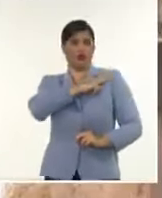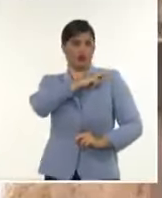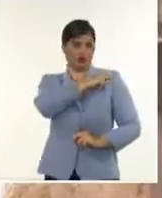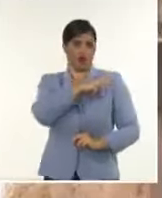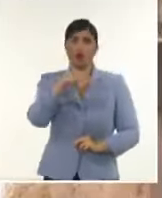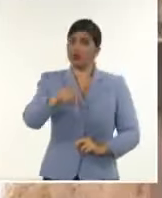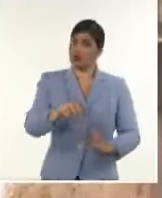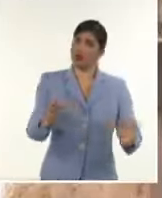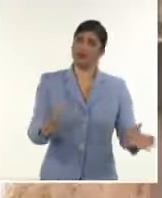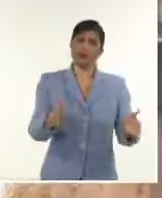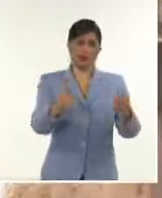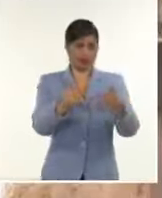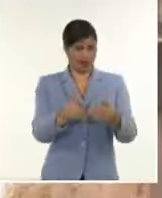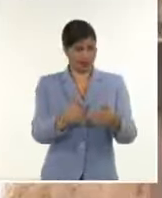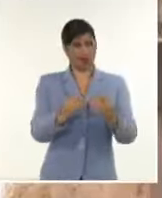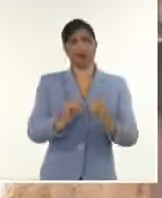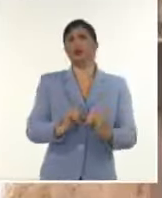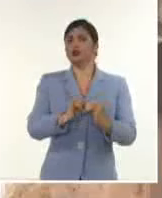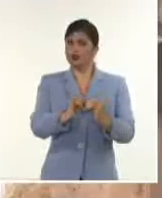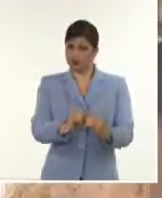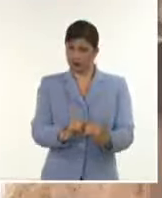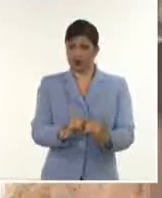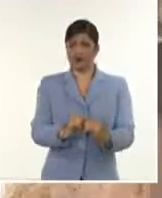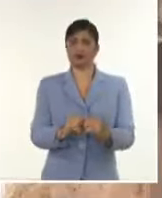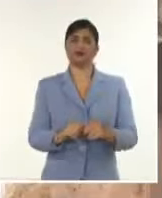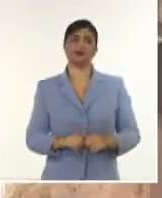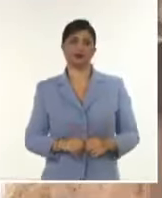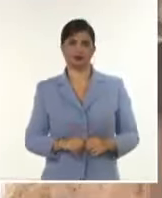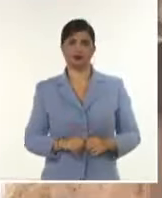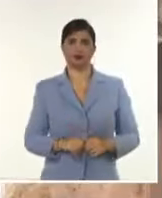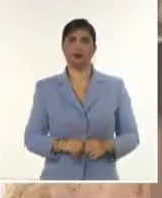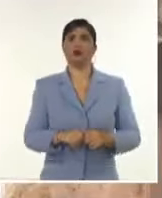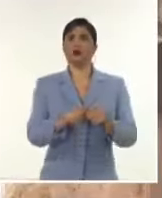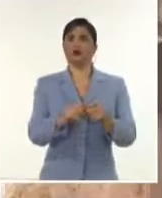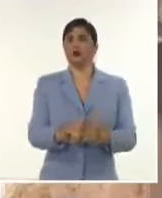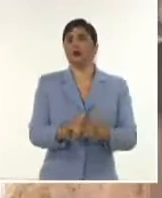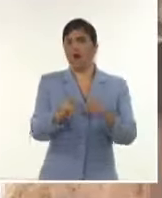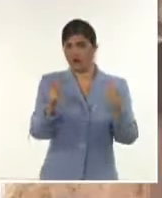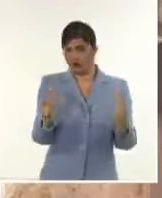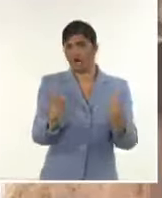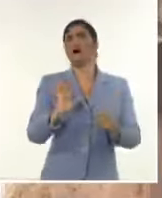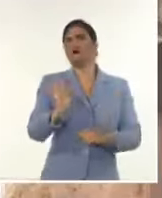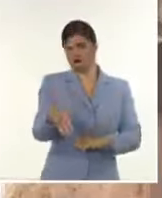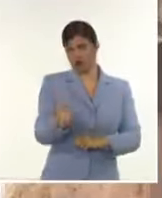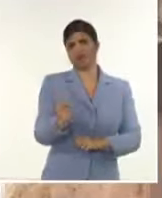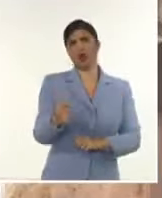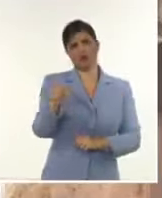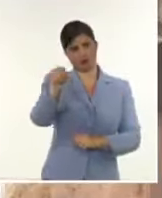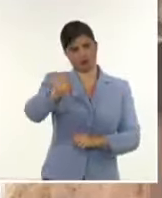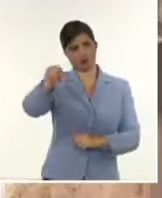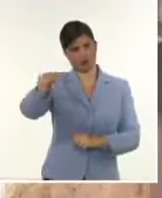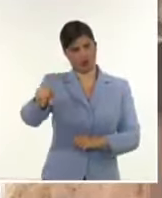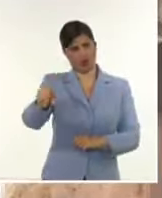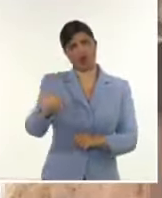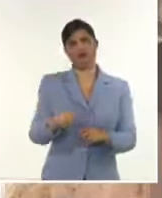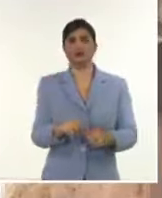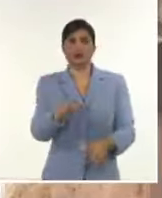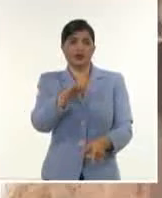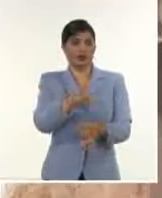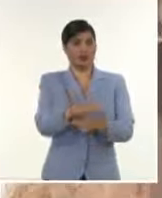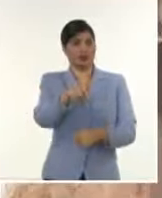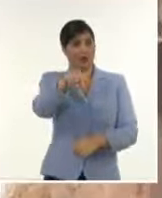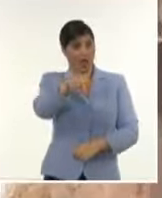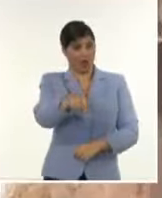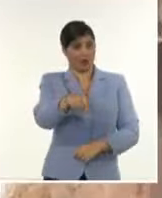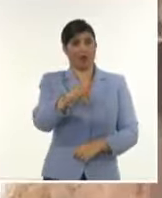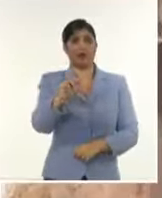Unión de Jóvenes Comunistas, y quiero comentarles que se renueva en su gran mayoría. Les comento que a partir de este día asume como